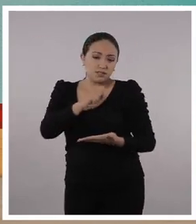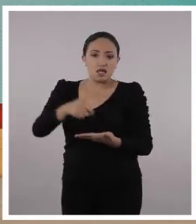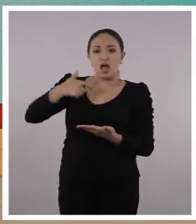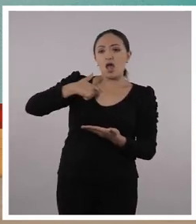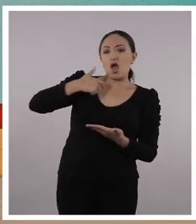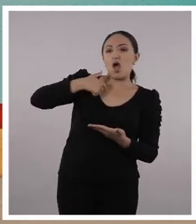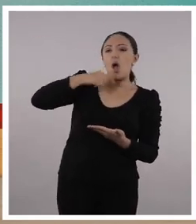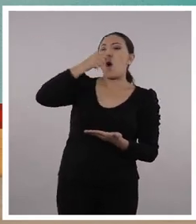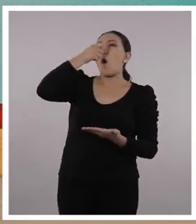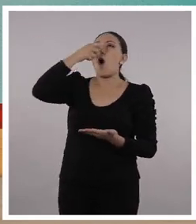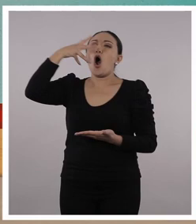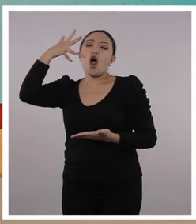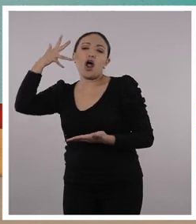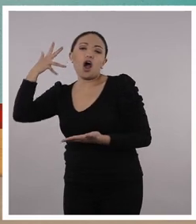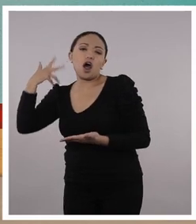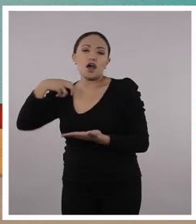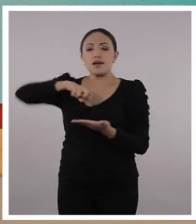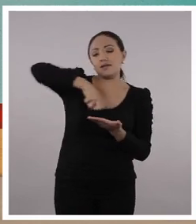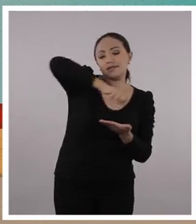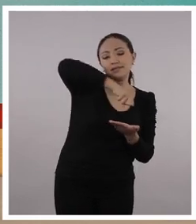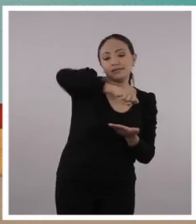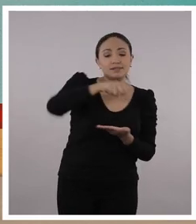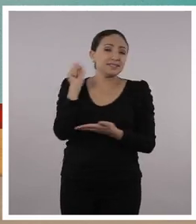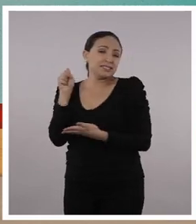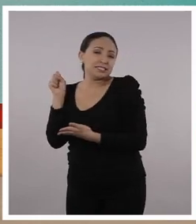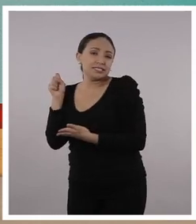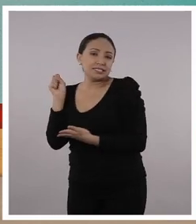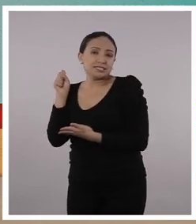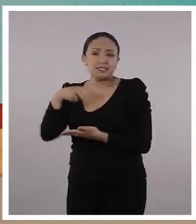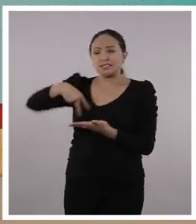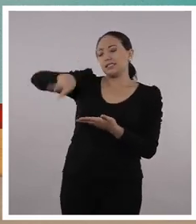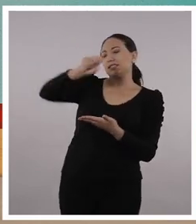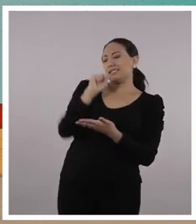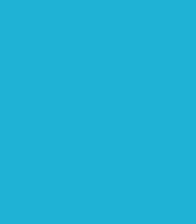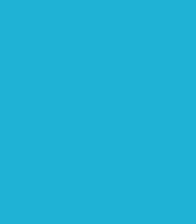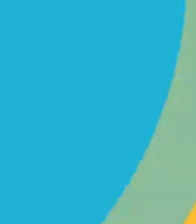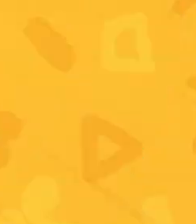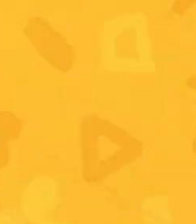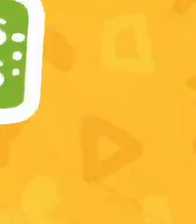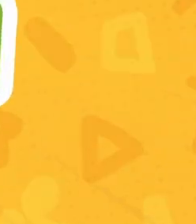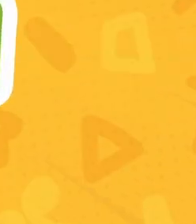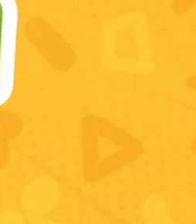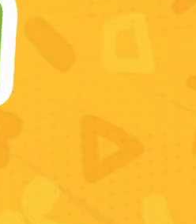Yo soy selva. Chi-chi-chi-chi. Chi-chi-chi-chi. ¡Sí!